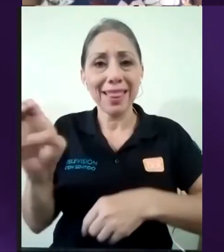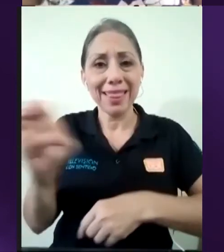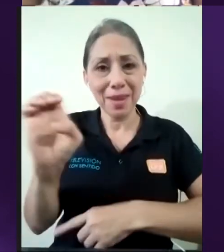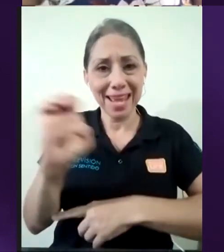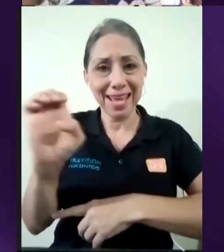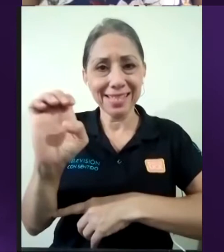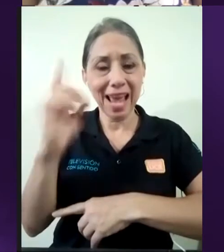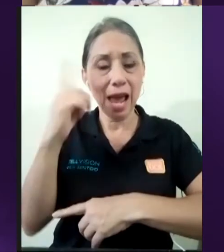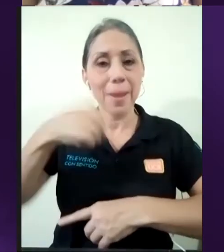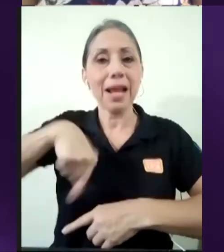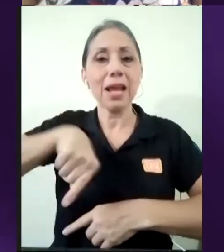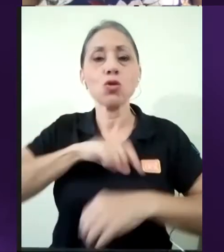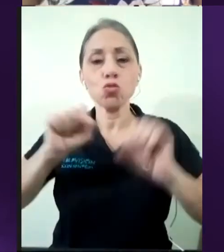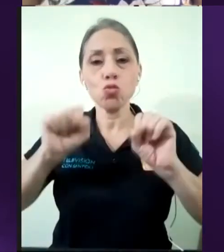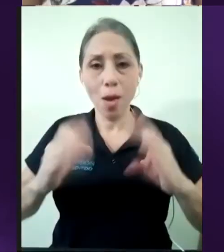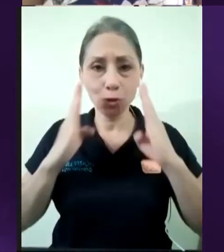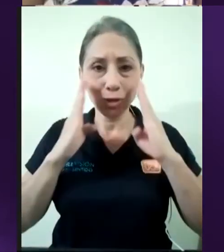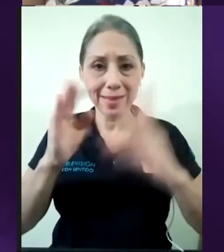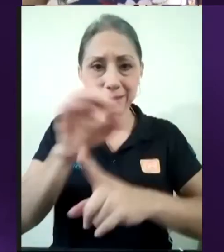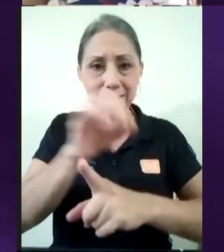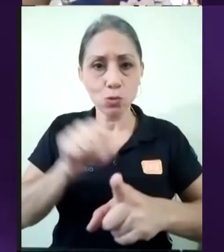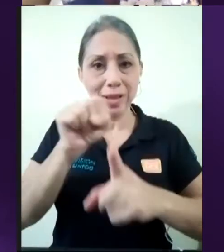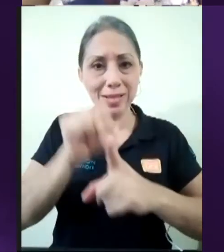de estas situaciones.